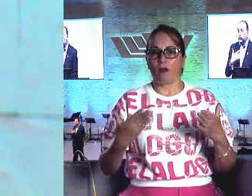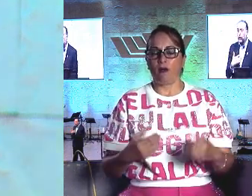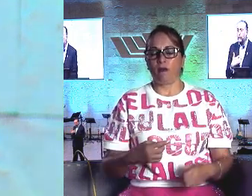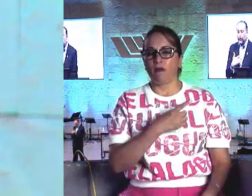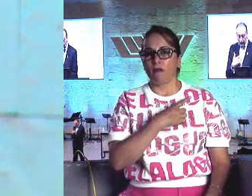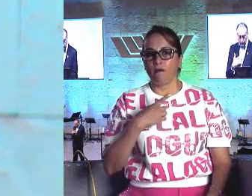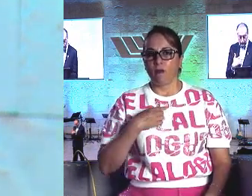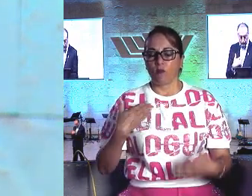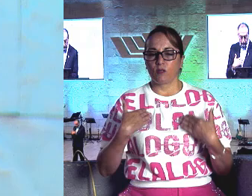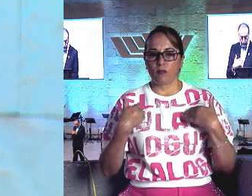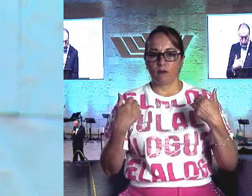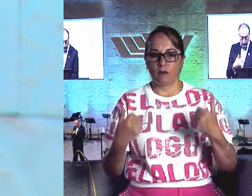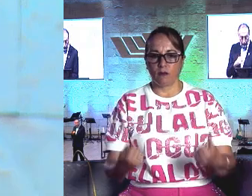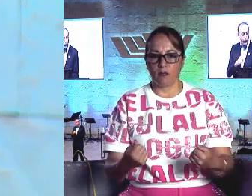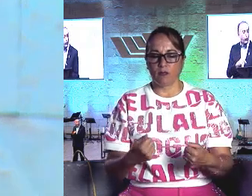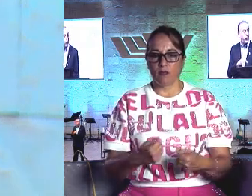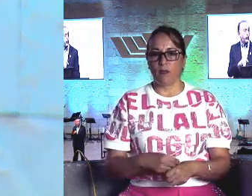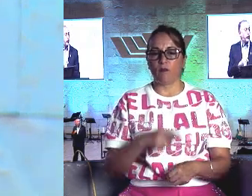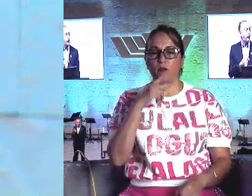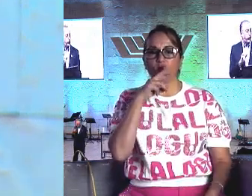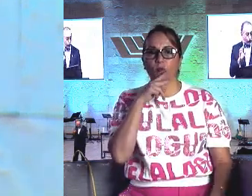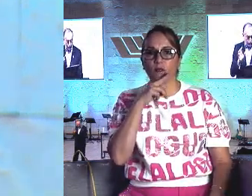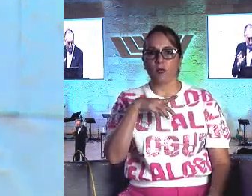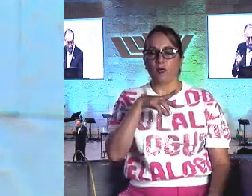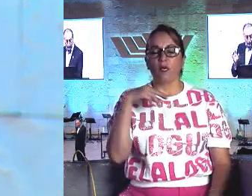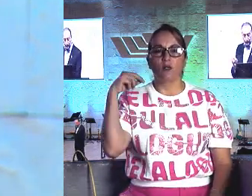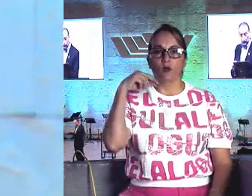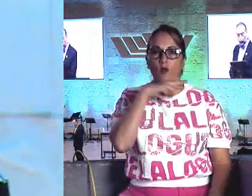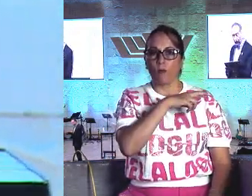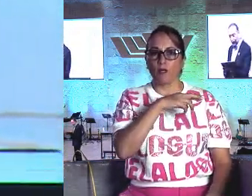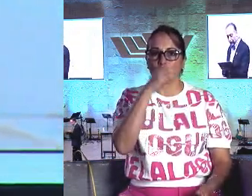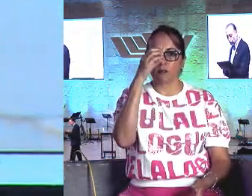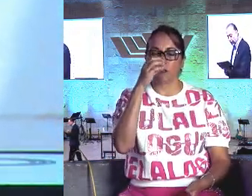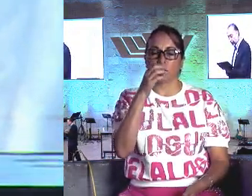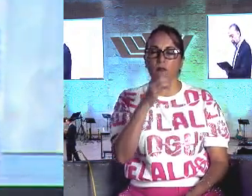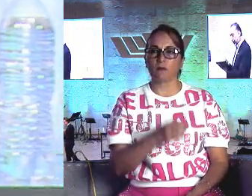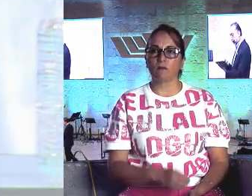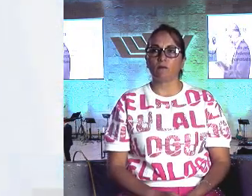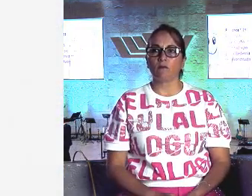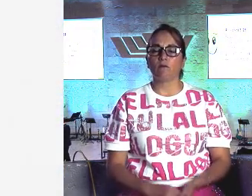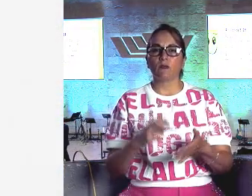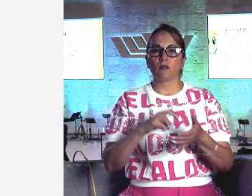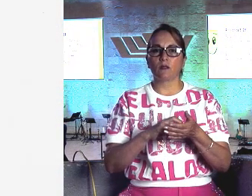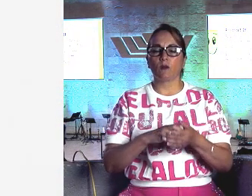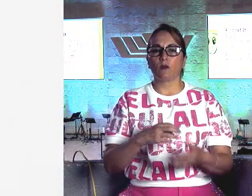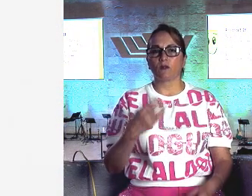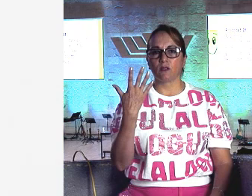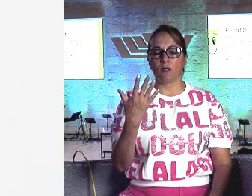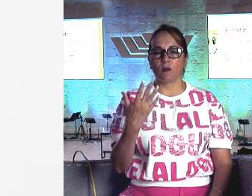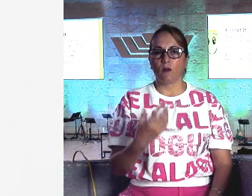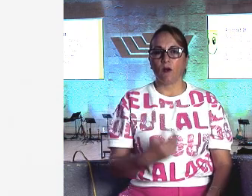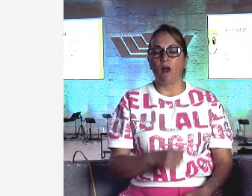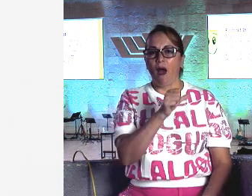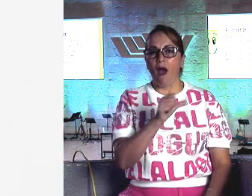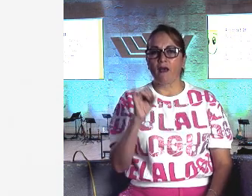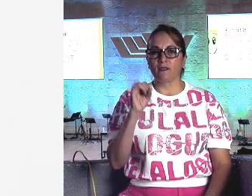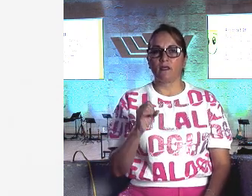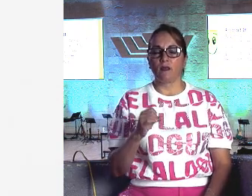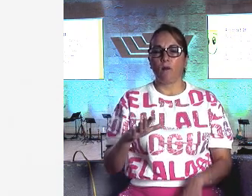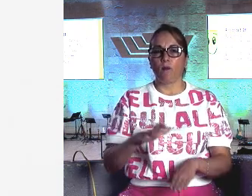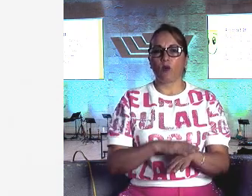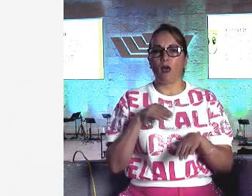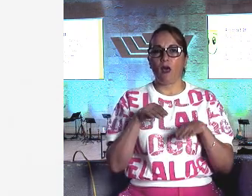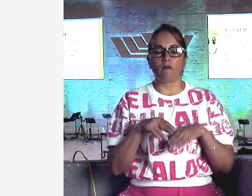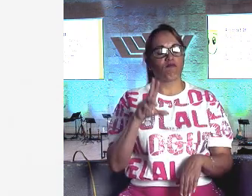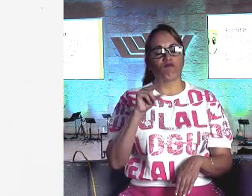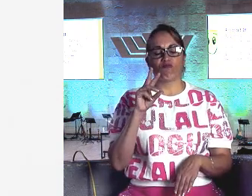del pecado. Ahí mismo en Romanos 5 pasa al versículo 19 y dice: porque así como por la desobediencia